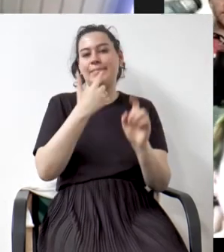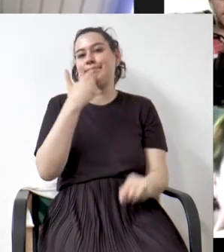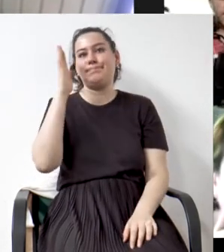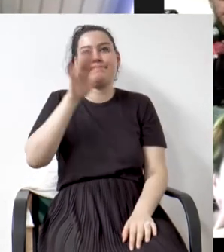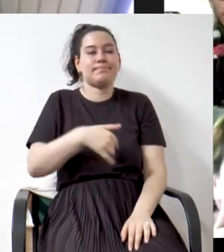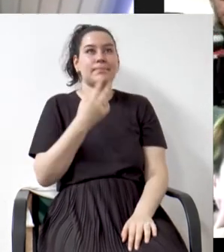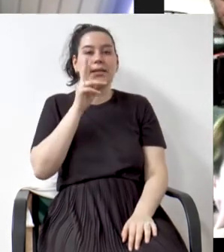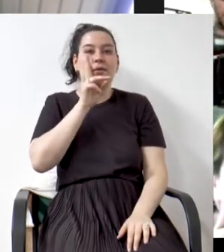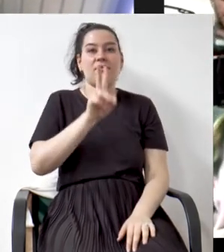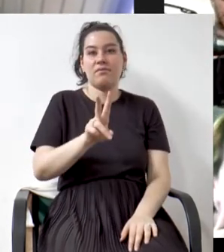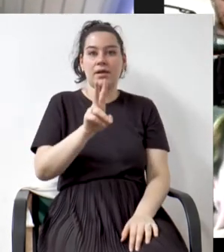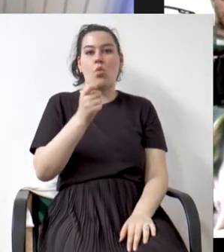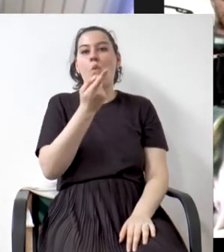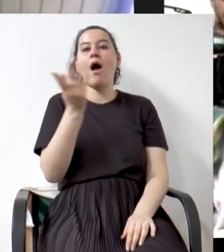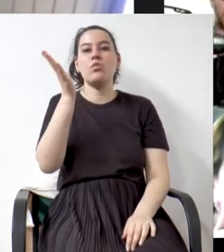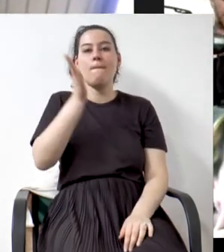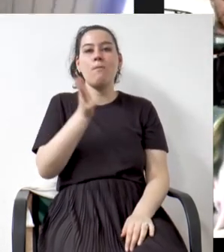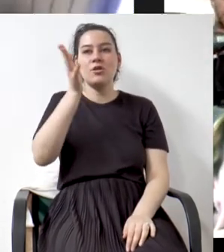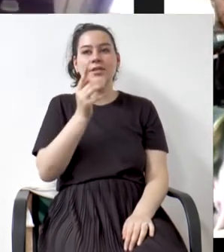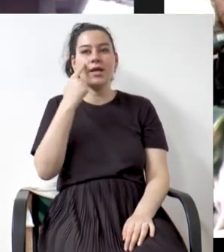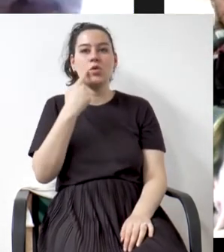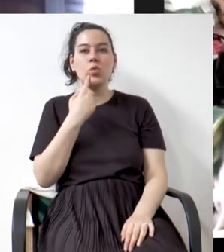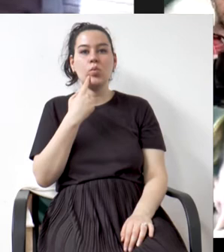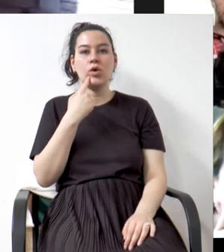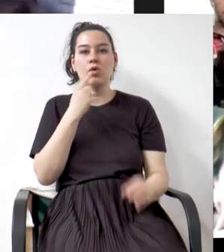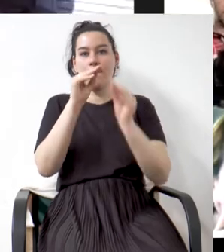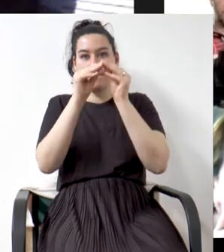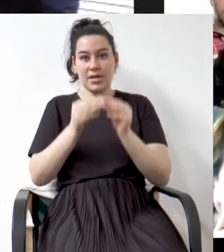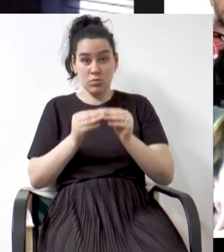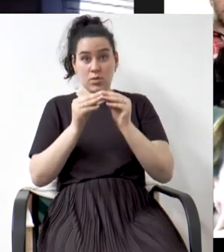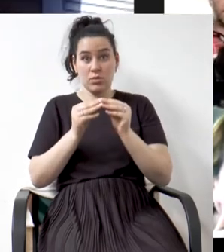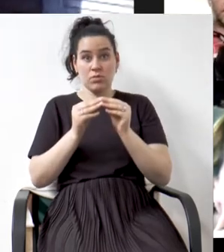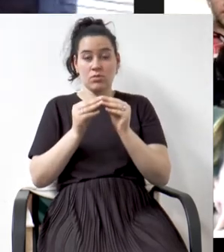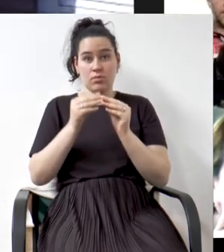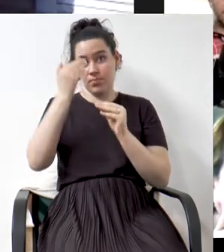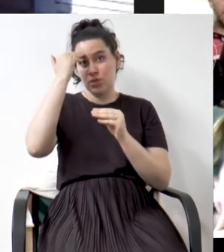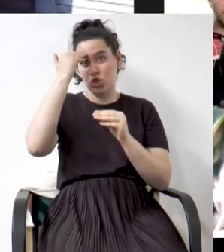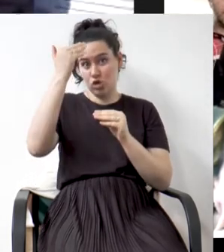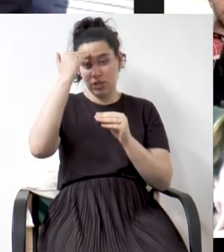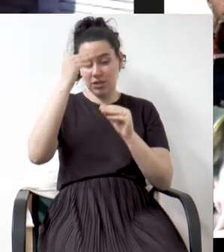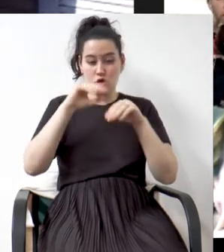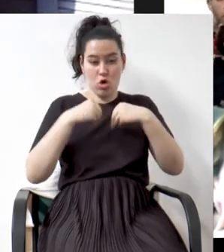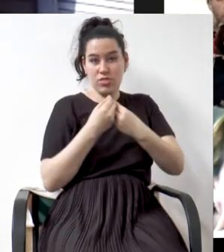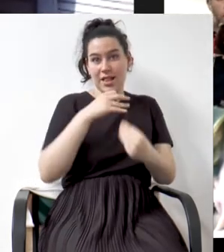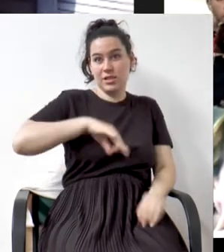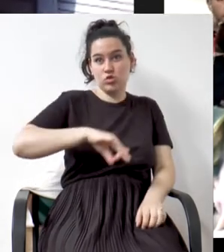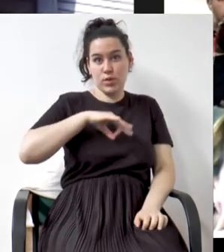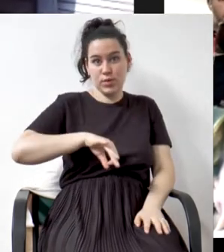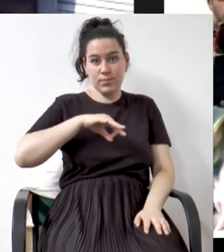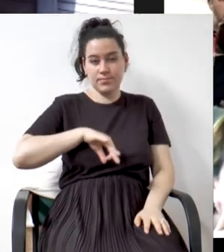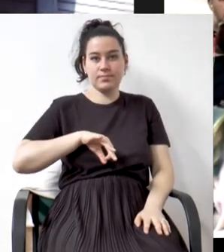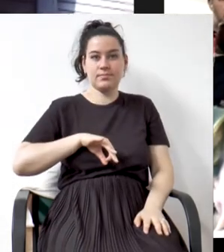ejemplo, el porcentaje de presupuesto docente sobre el presupuesto total de sueldos, o sea,